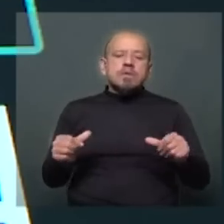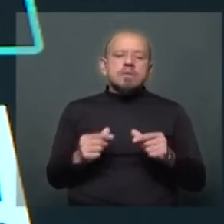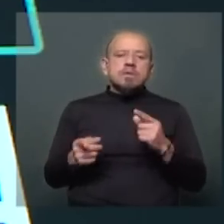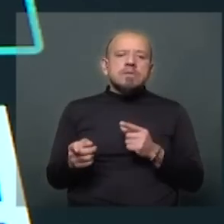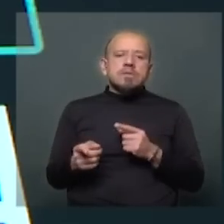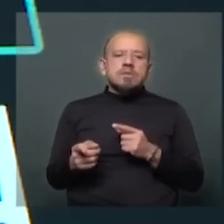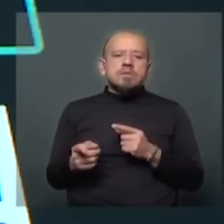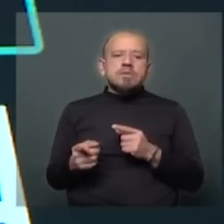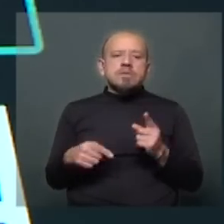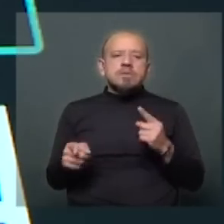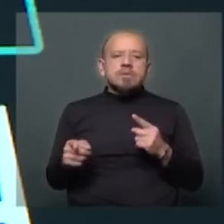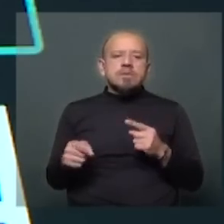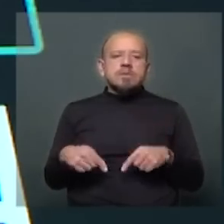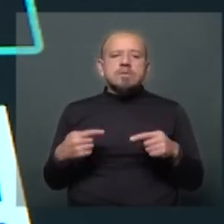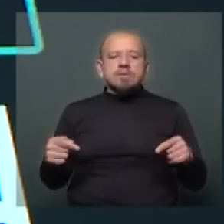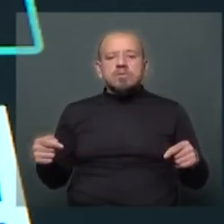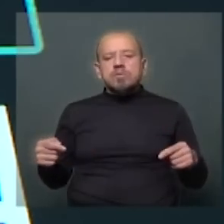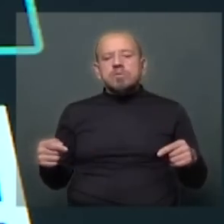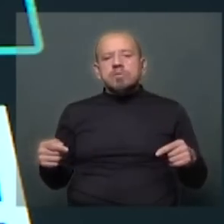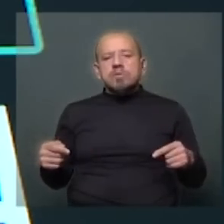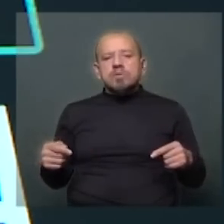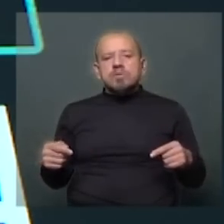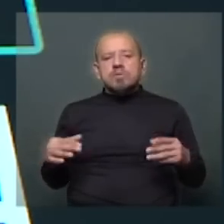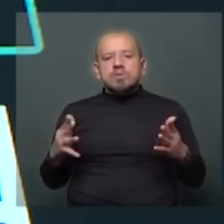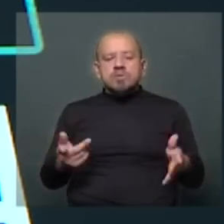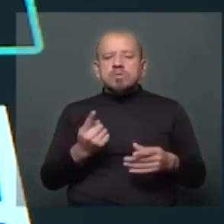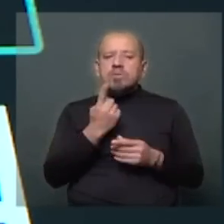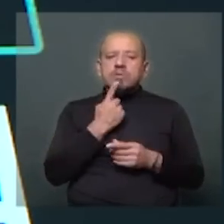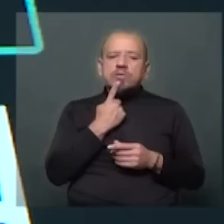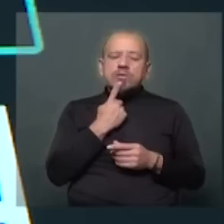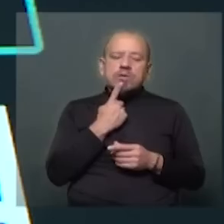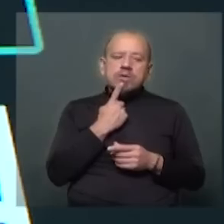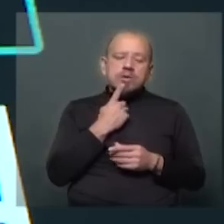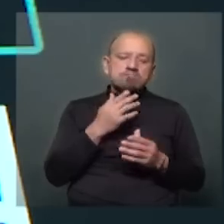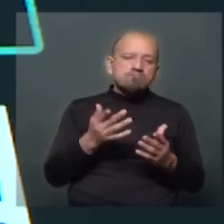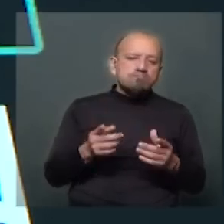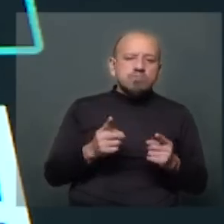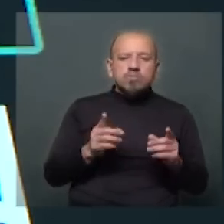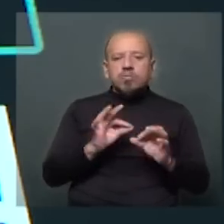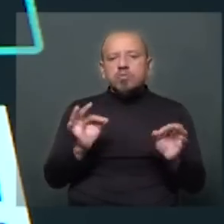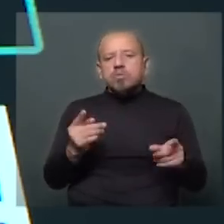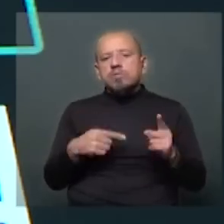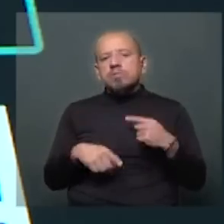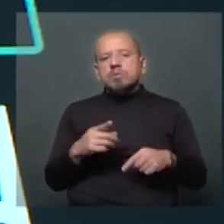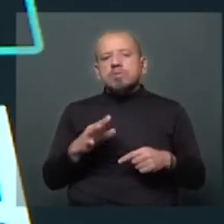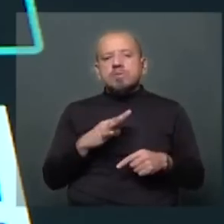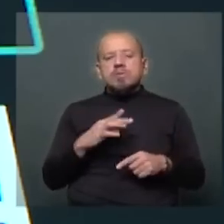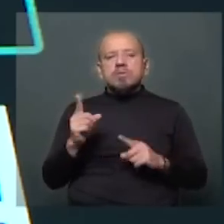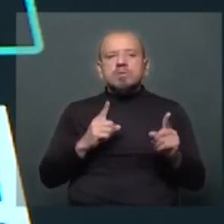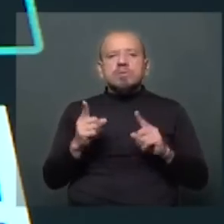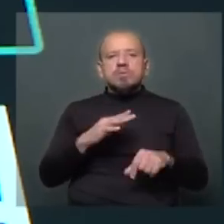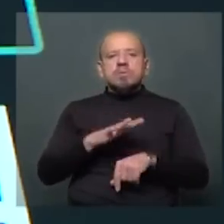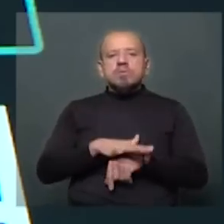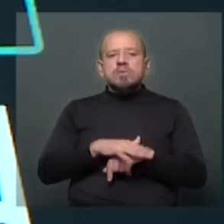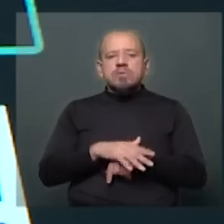de productos que tienen que ver con la política o no pero que están relacionados o están en algún momento